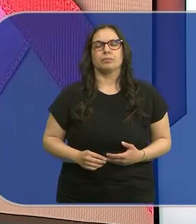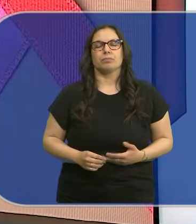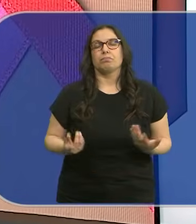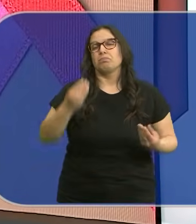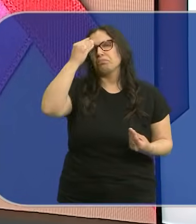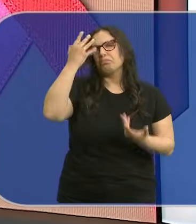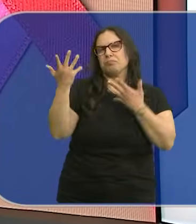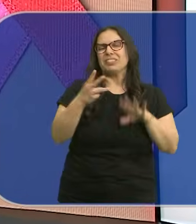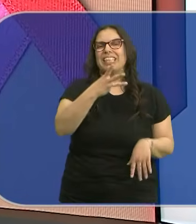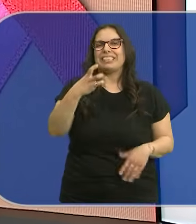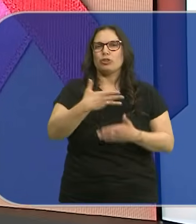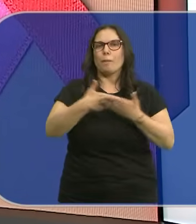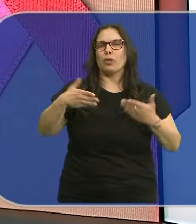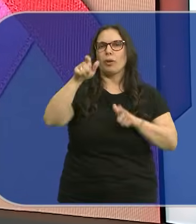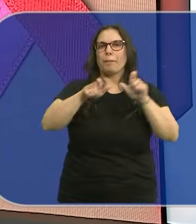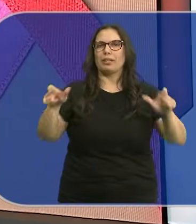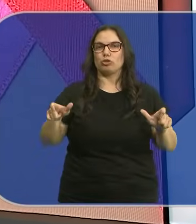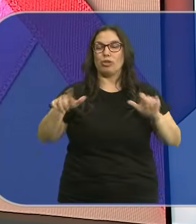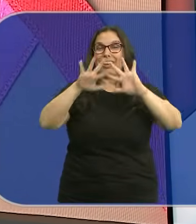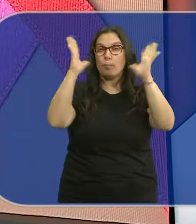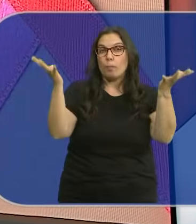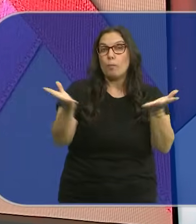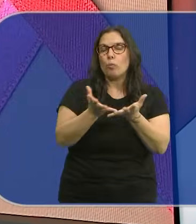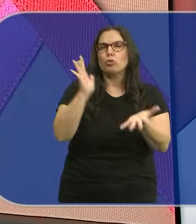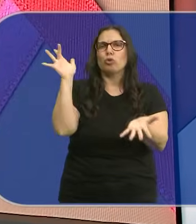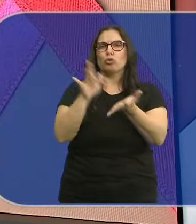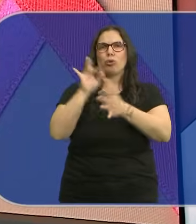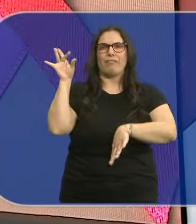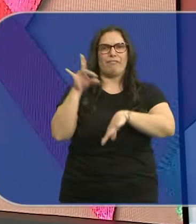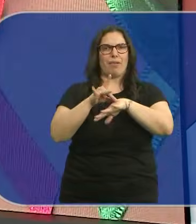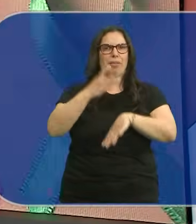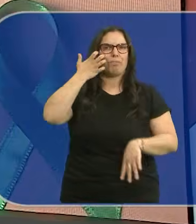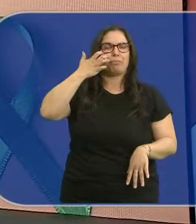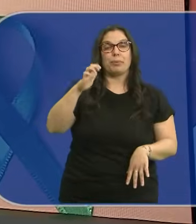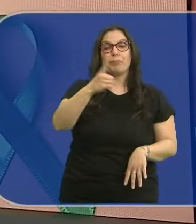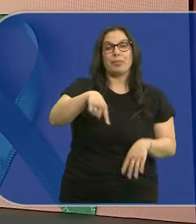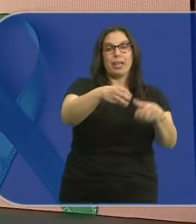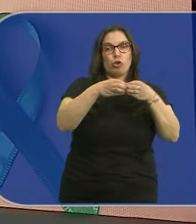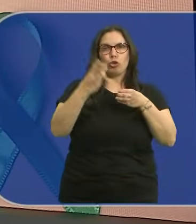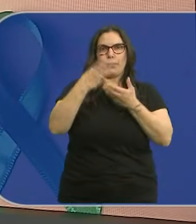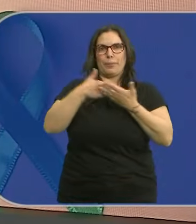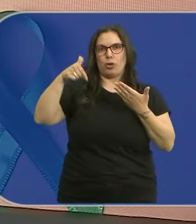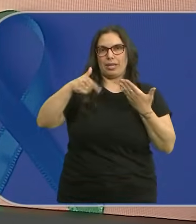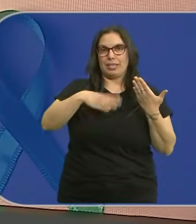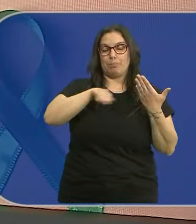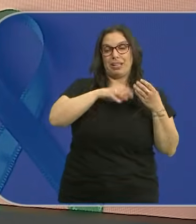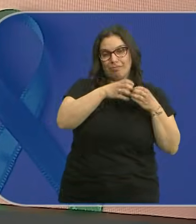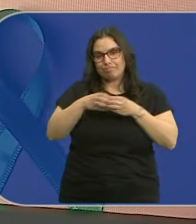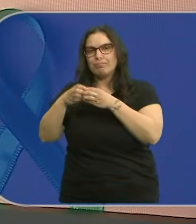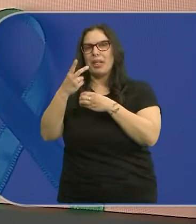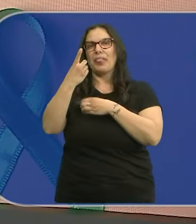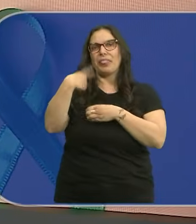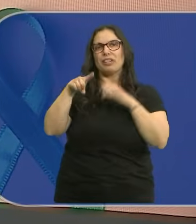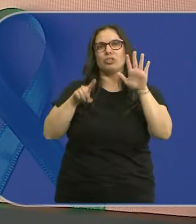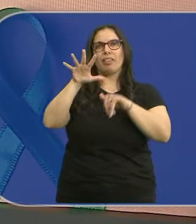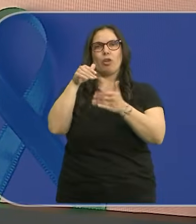Se calcula que 300 millones de personas sufren en el mundo una enfermedad rara. 3 millones de ellas estarían en España y unas 165.000